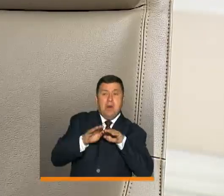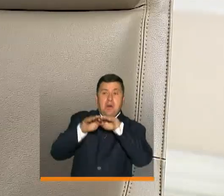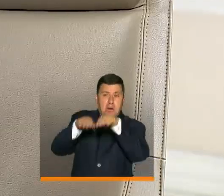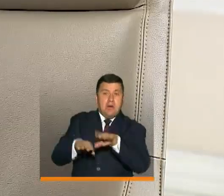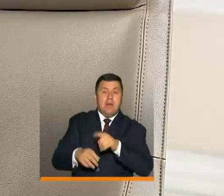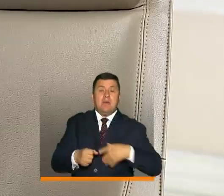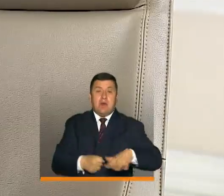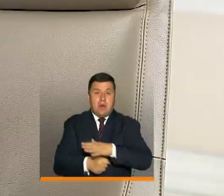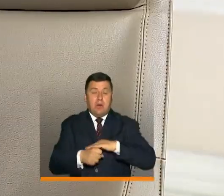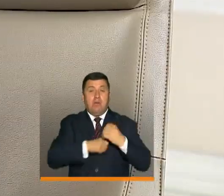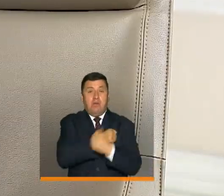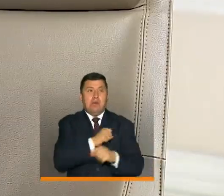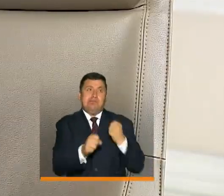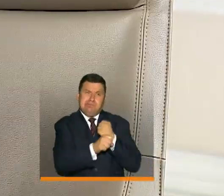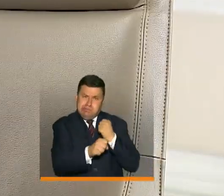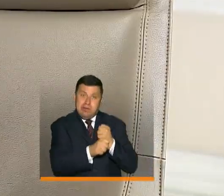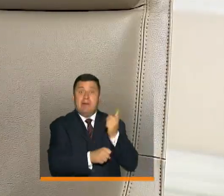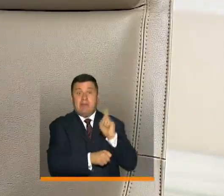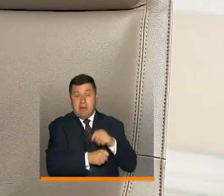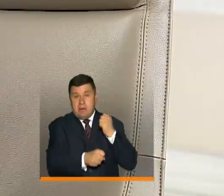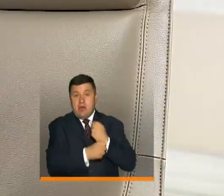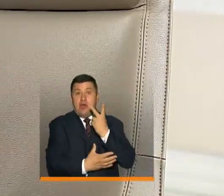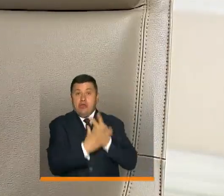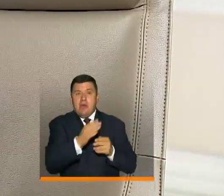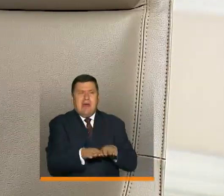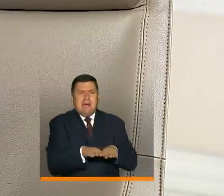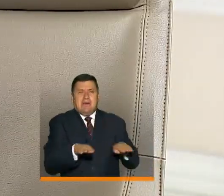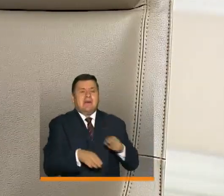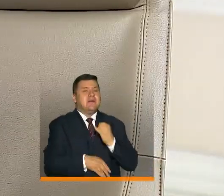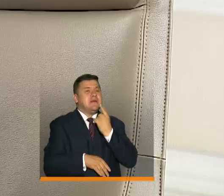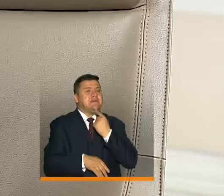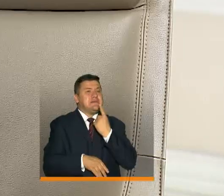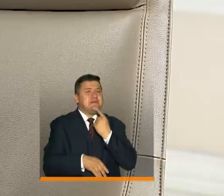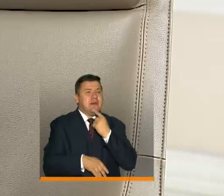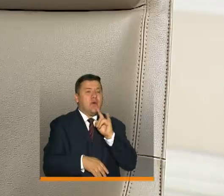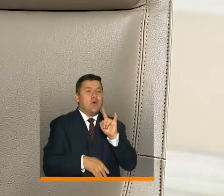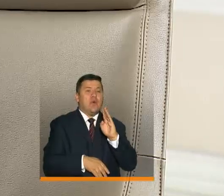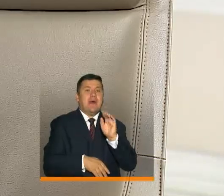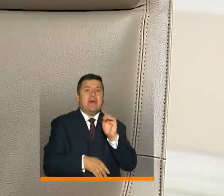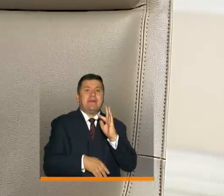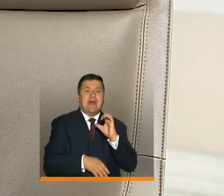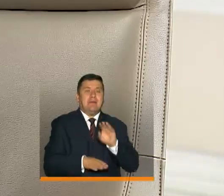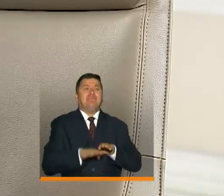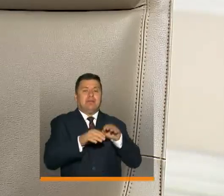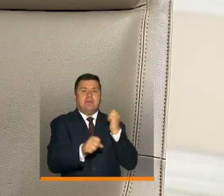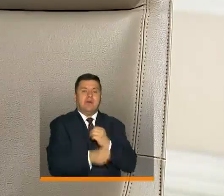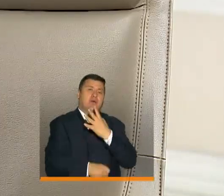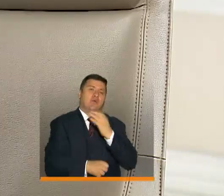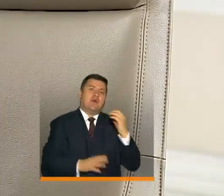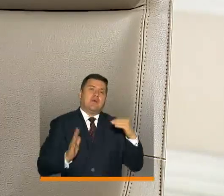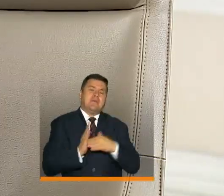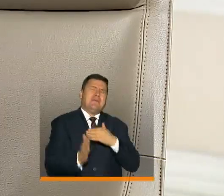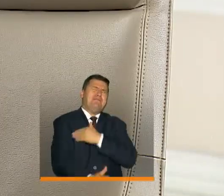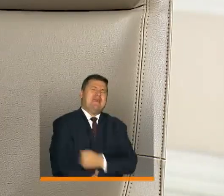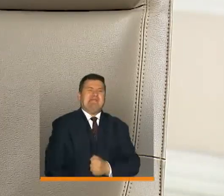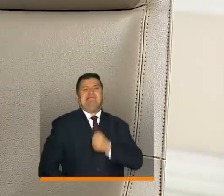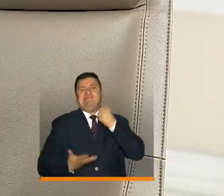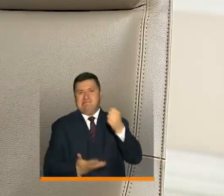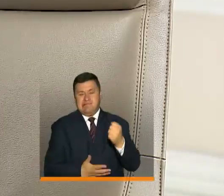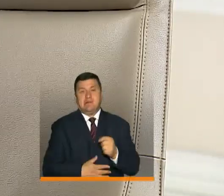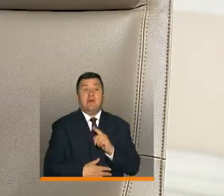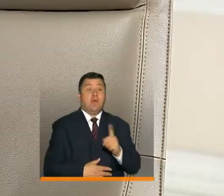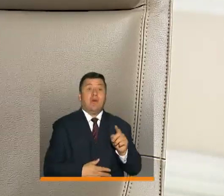entre Cundinamarca y Boyacá, fundamentalmente la doble calzada entre Zipaquirá y Ubaté, con 400 mil millones de pesos de inversión,